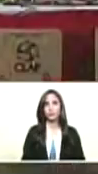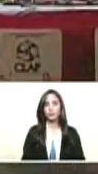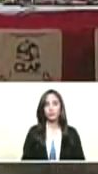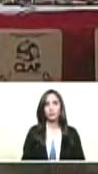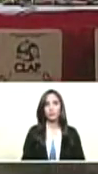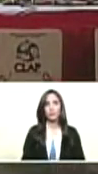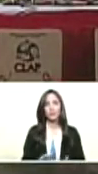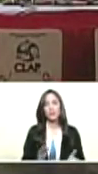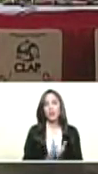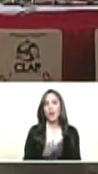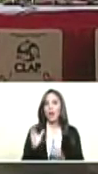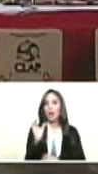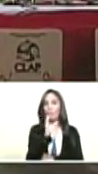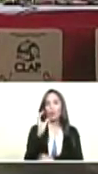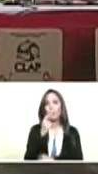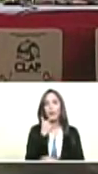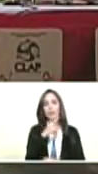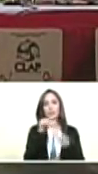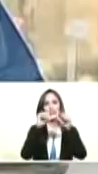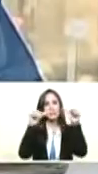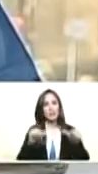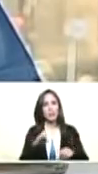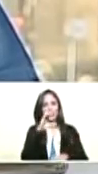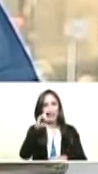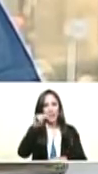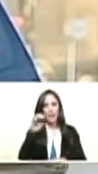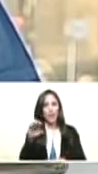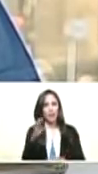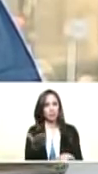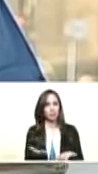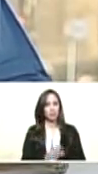Colombia necesita un sistema electoral como el venezolano.